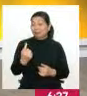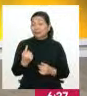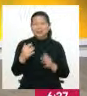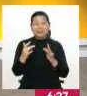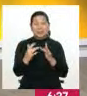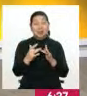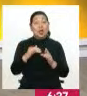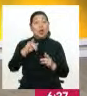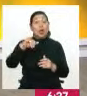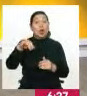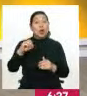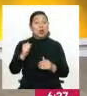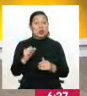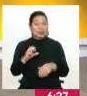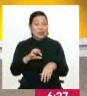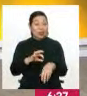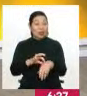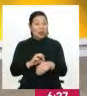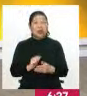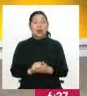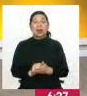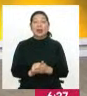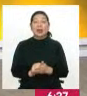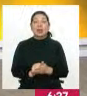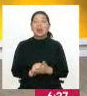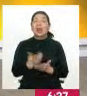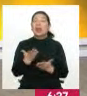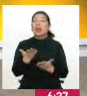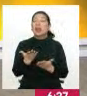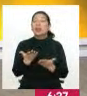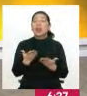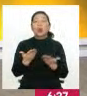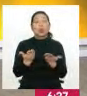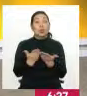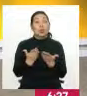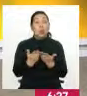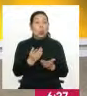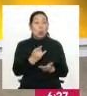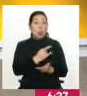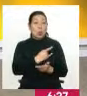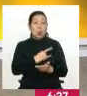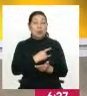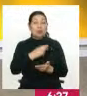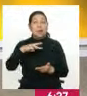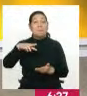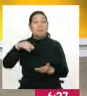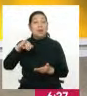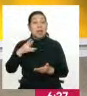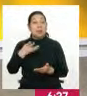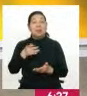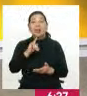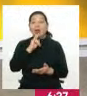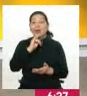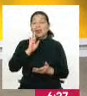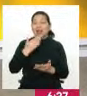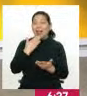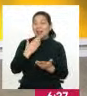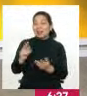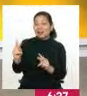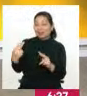Conectado el doctor José González Zamora, infectólogo del Hospital Jackson Memorial, catedrático de la Universidad de Miami. ¿Qué tal, doctor? Bienvenido.